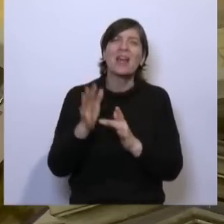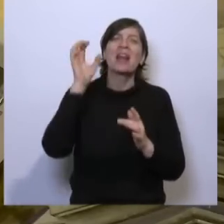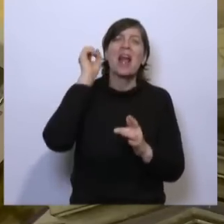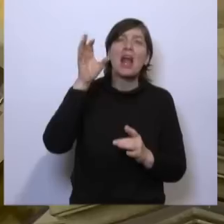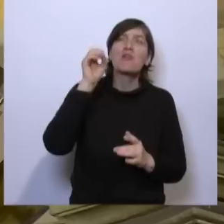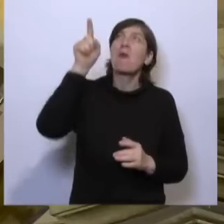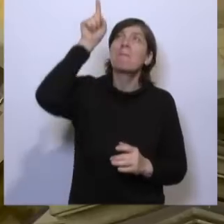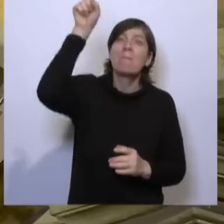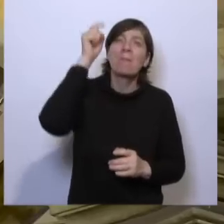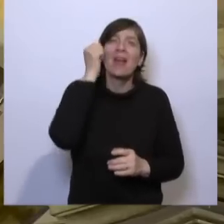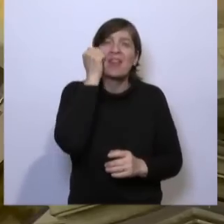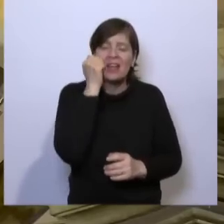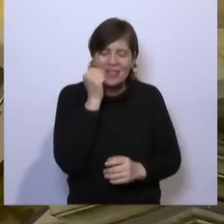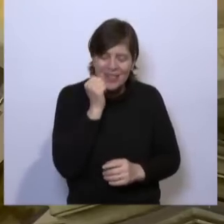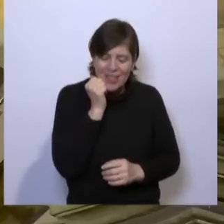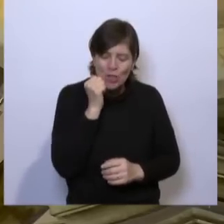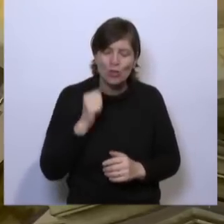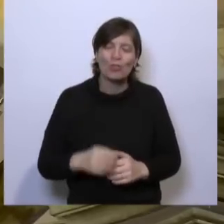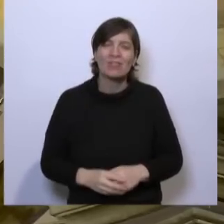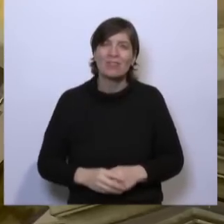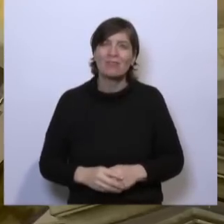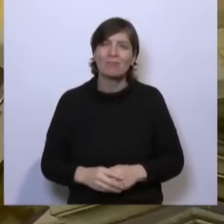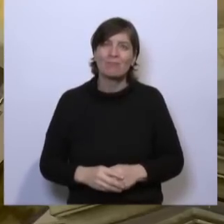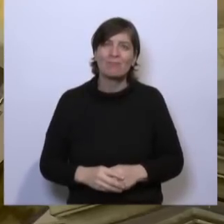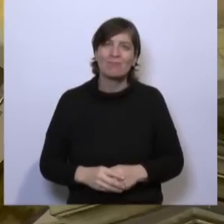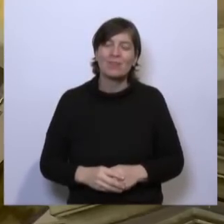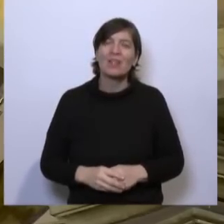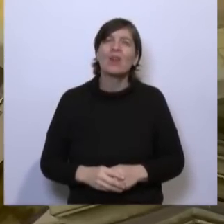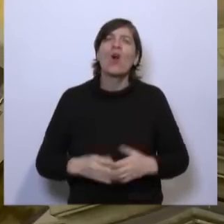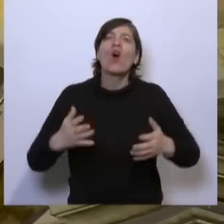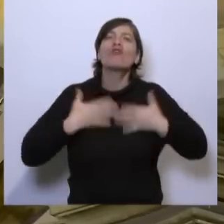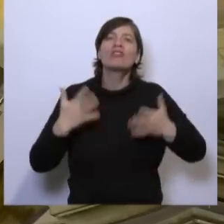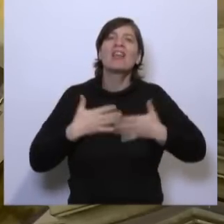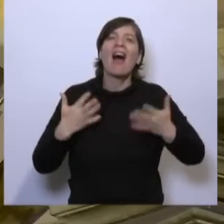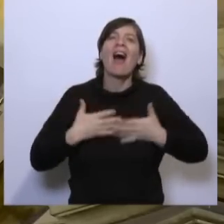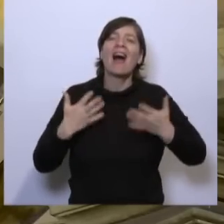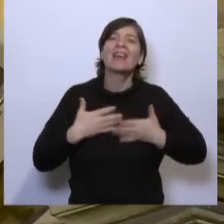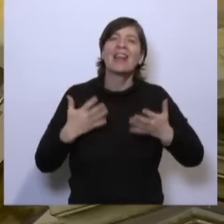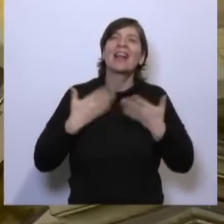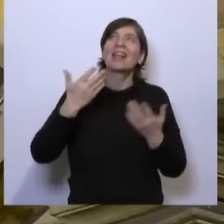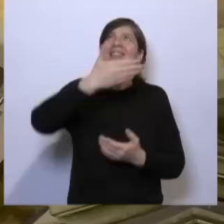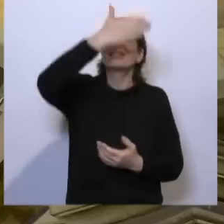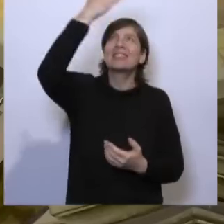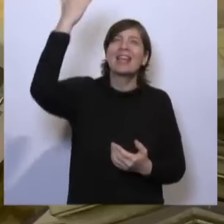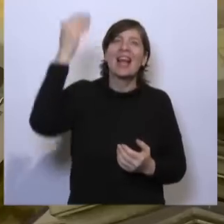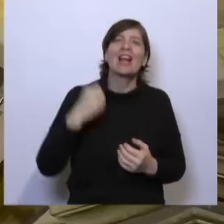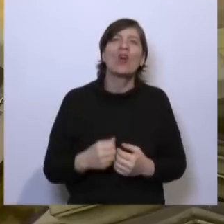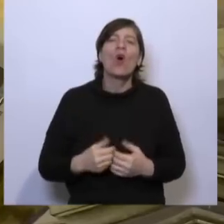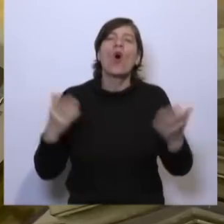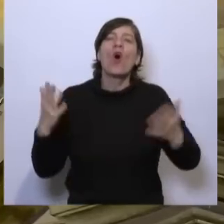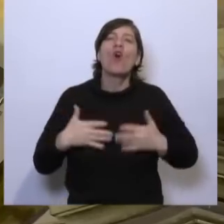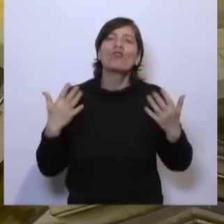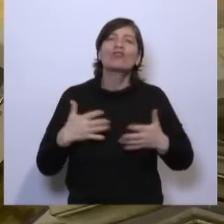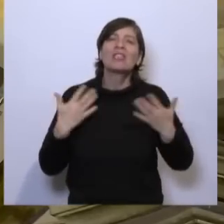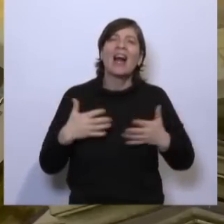que viene en nombre del Señor. Hosana en el